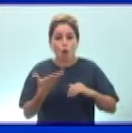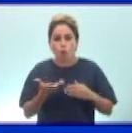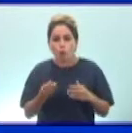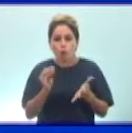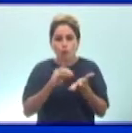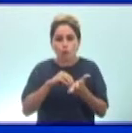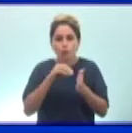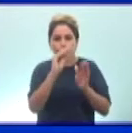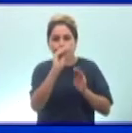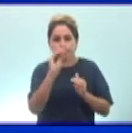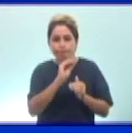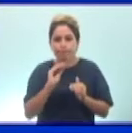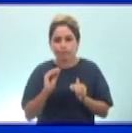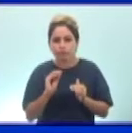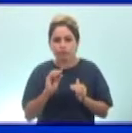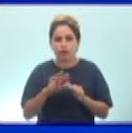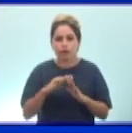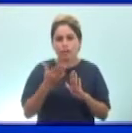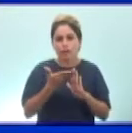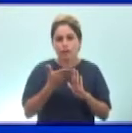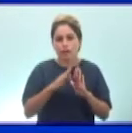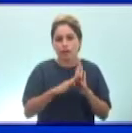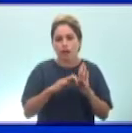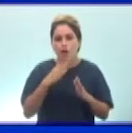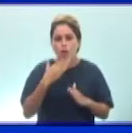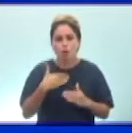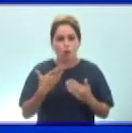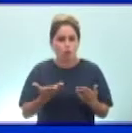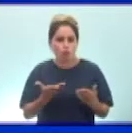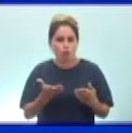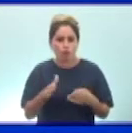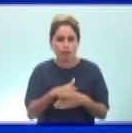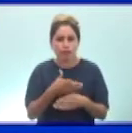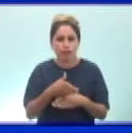Representa cómo se encuentran distribuidos los electrones en un átomo.